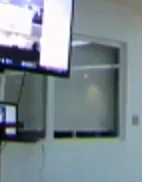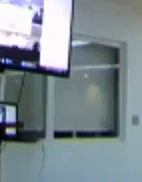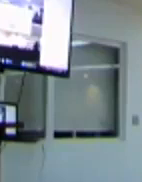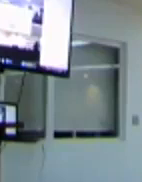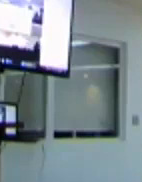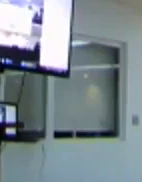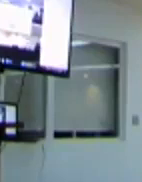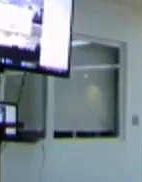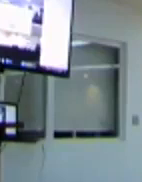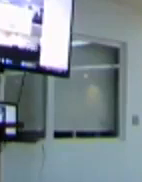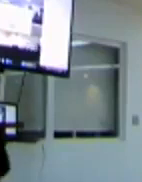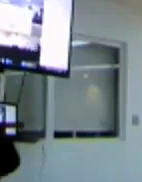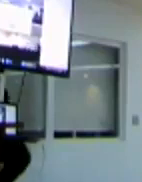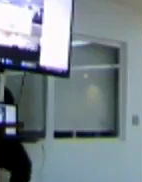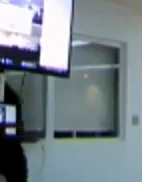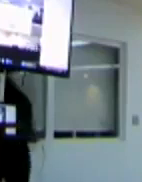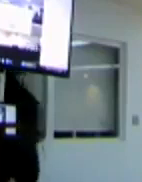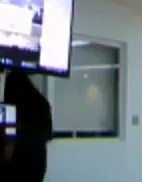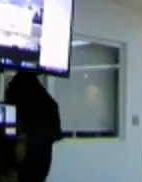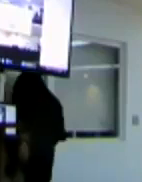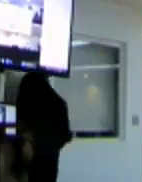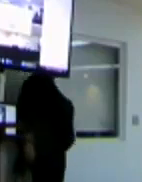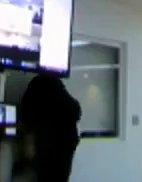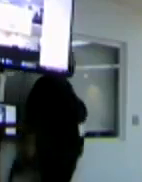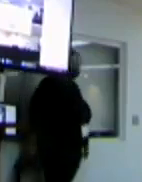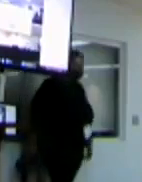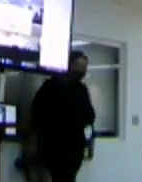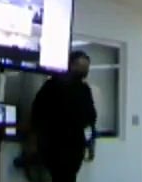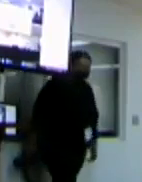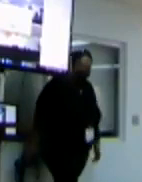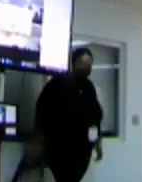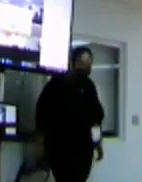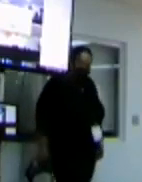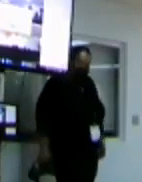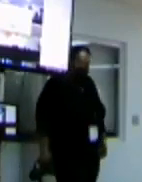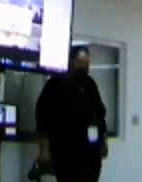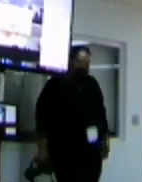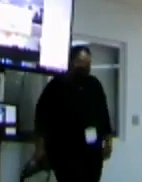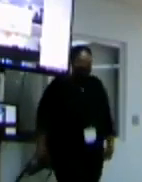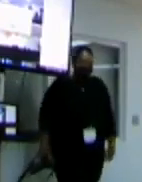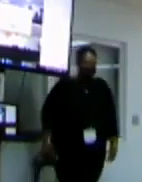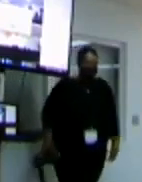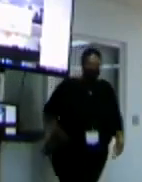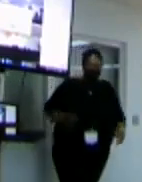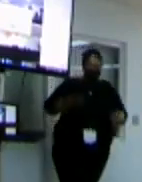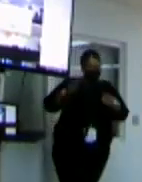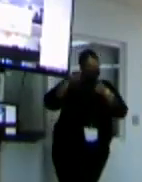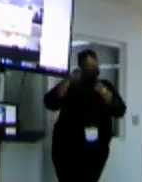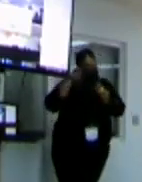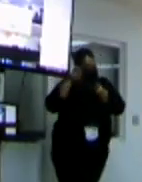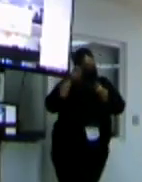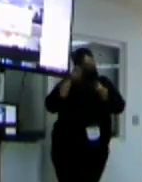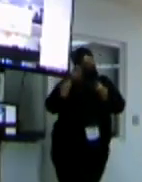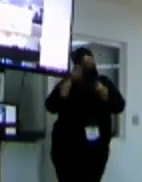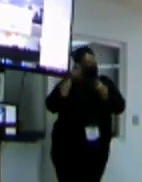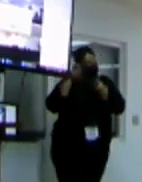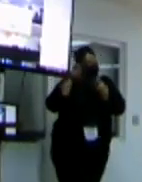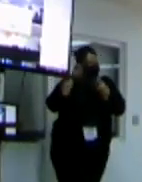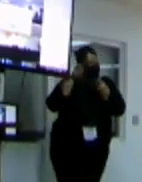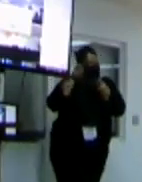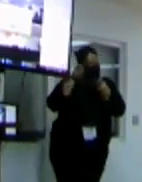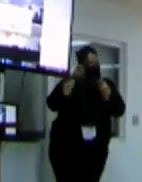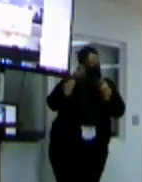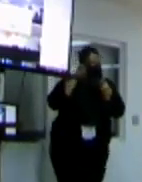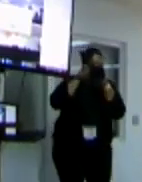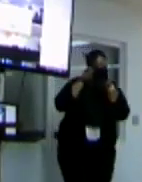tenían la capacidad de la demanda. Estamos hablando de la unidad 2 de Aguirre. Sí, pero estoy hablando de la demanda en